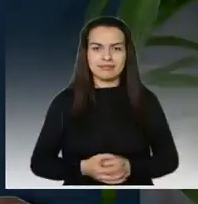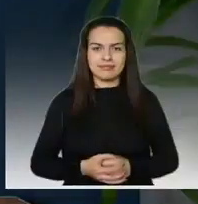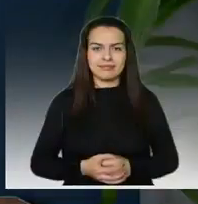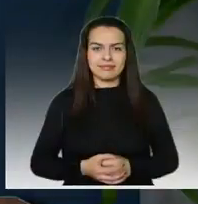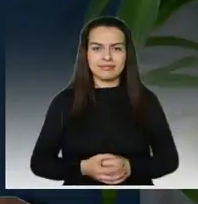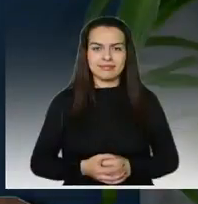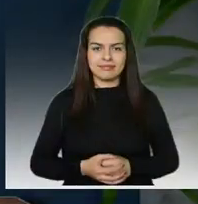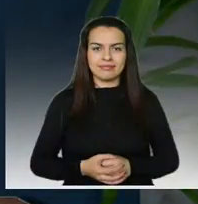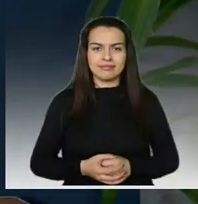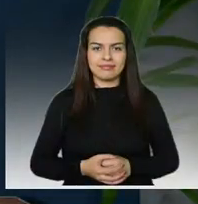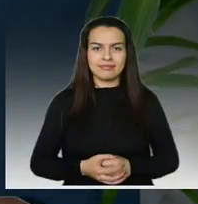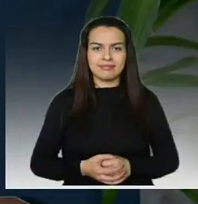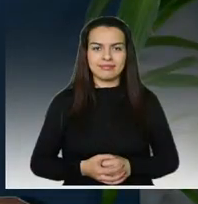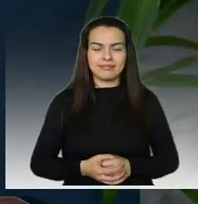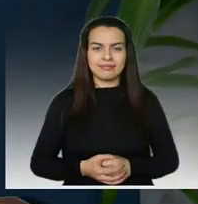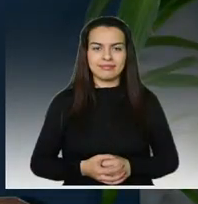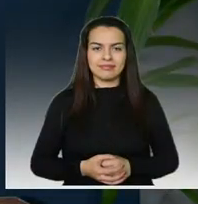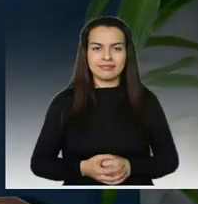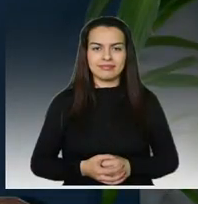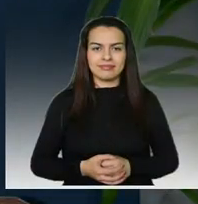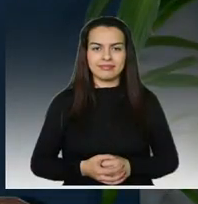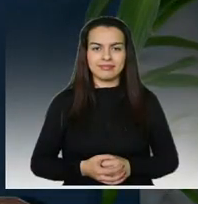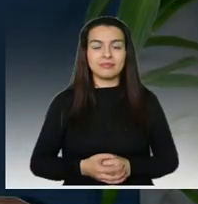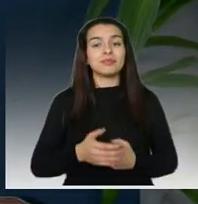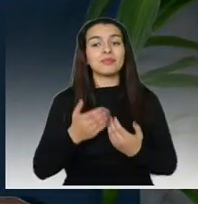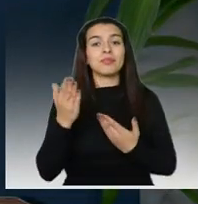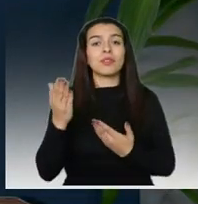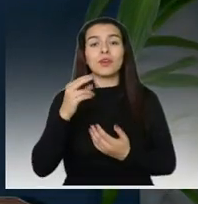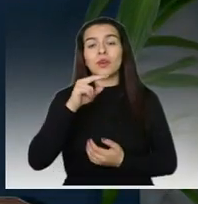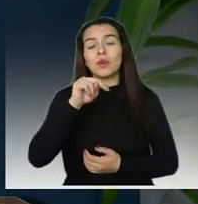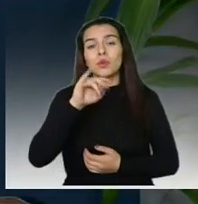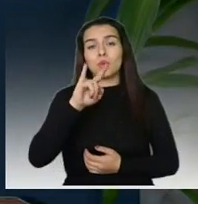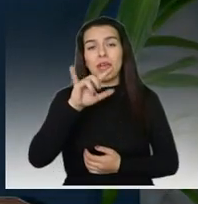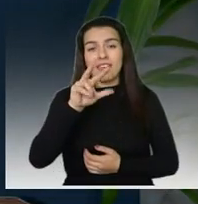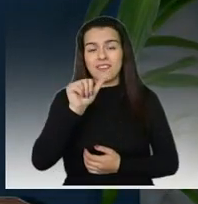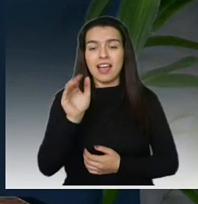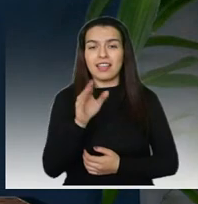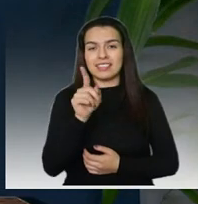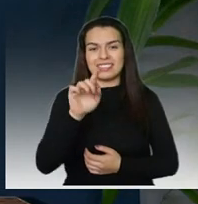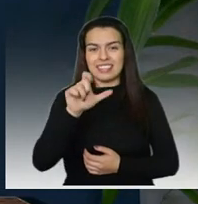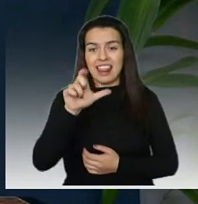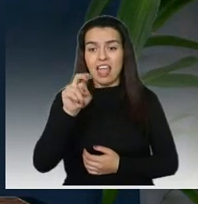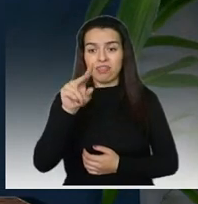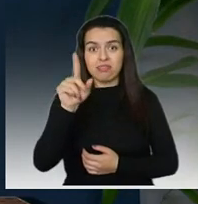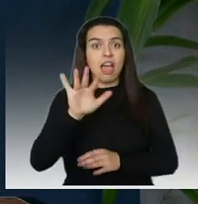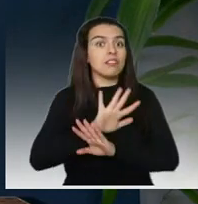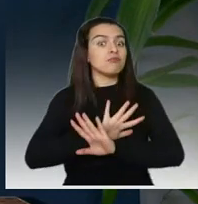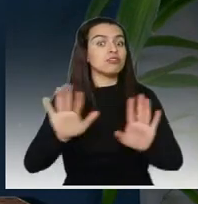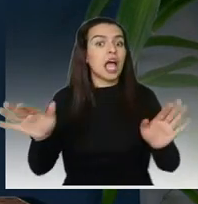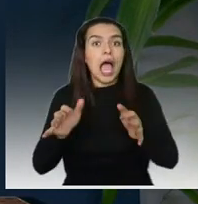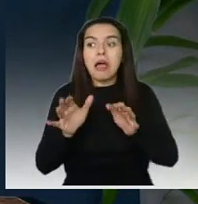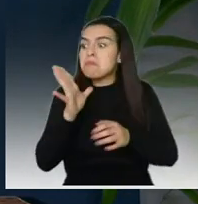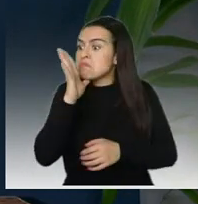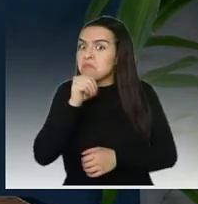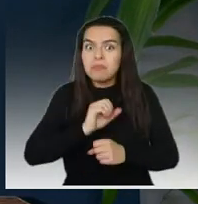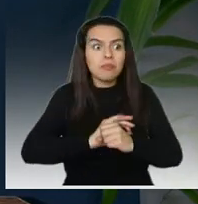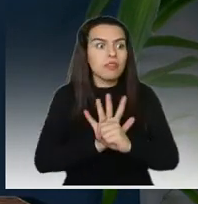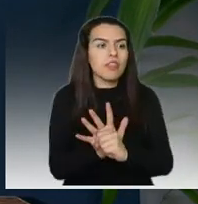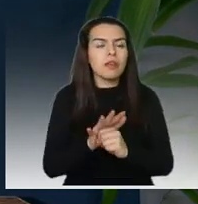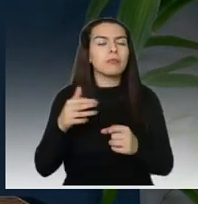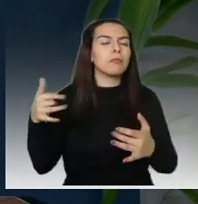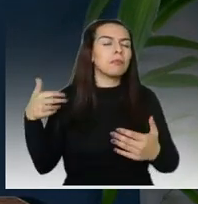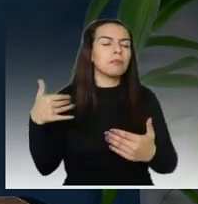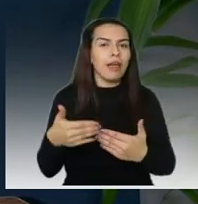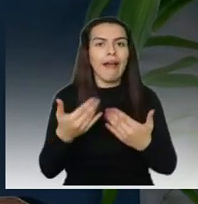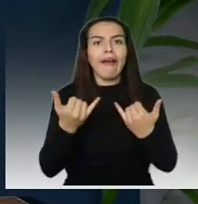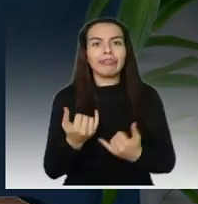Después de que Nueva Zelanda informara que estaba libre del COVID-19, aparecieron dos casos nuevos tras 25 días sin reportes de positivos. Los